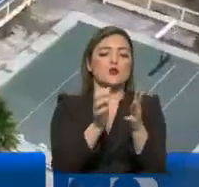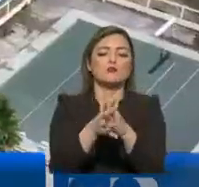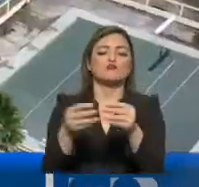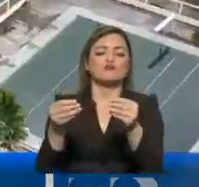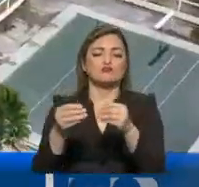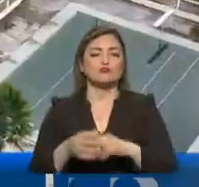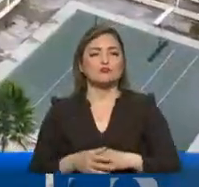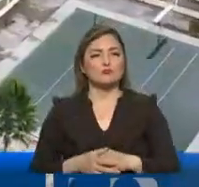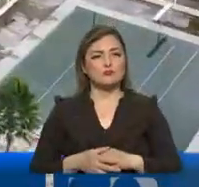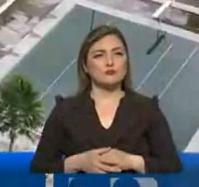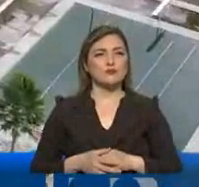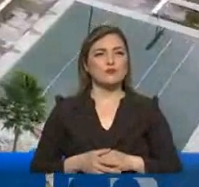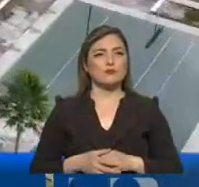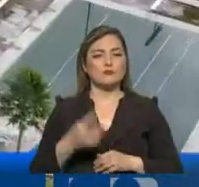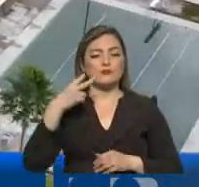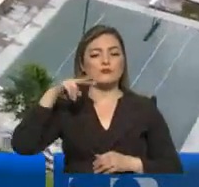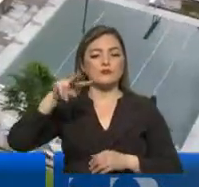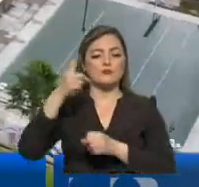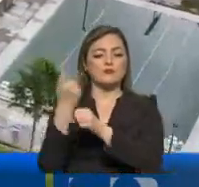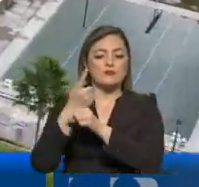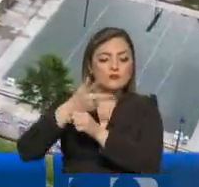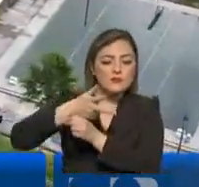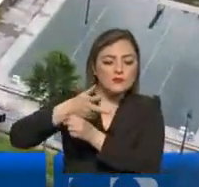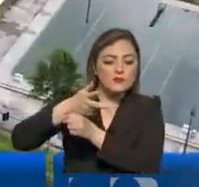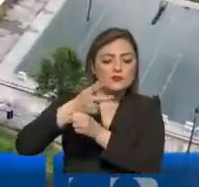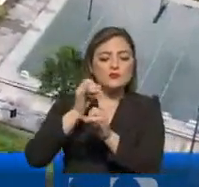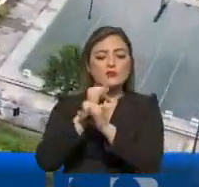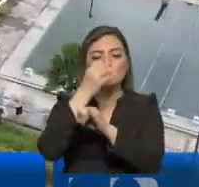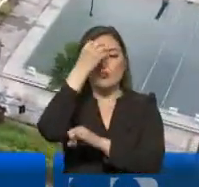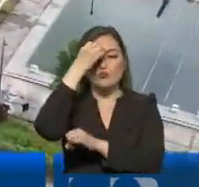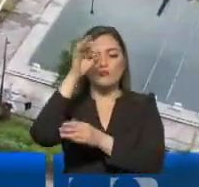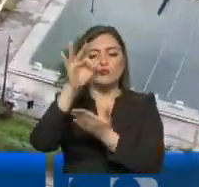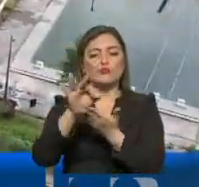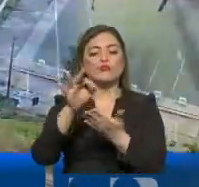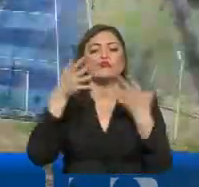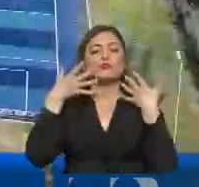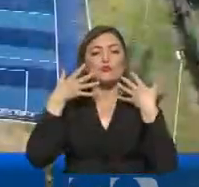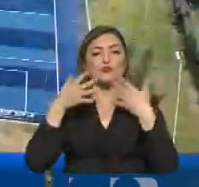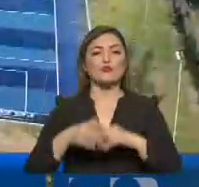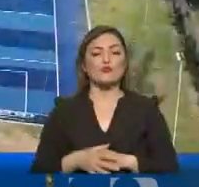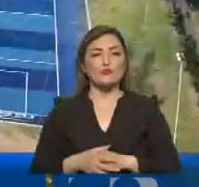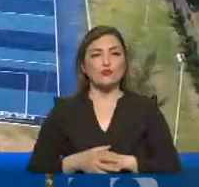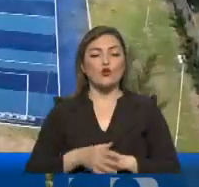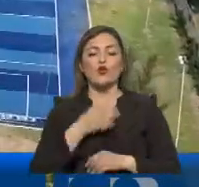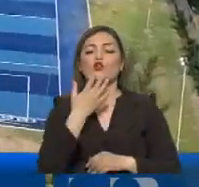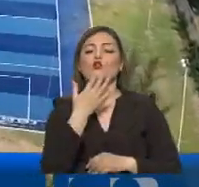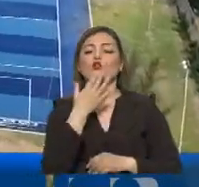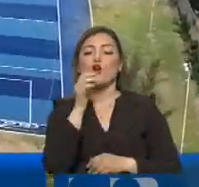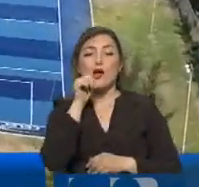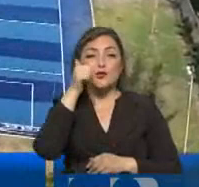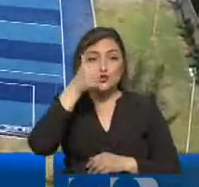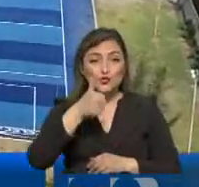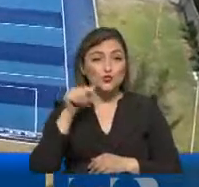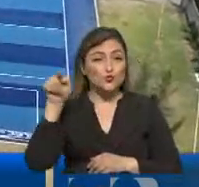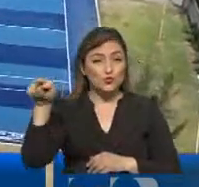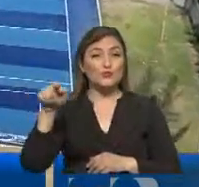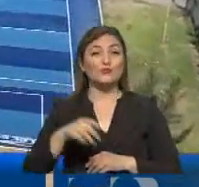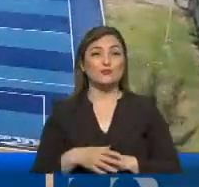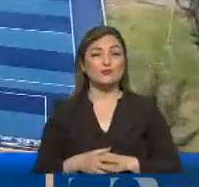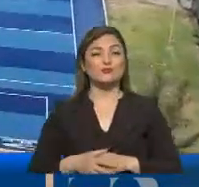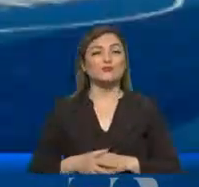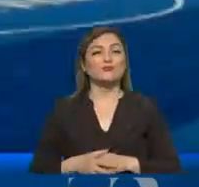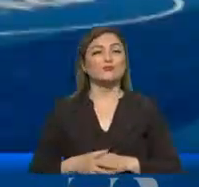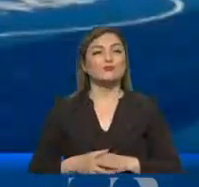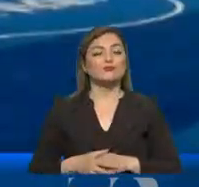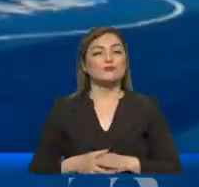país. Estas imágenes fueron captadas en instituciones educativas en Durán y Guayaquil. El tono azul de las canchas resalta en medio del